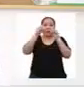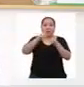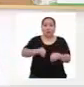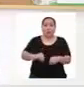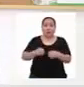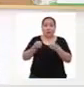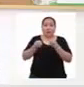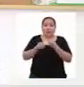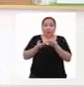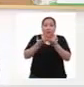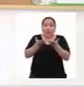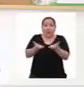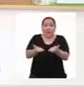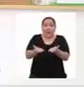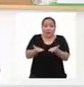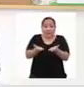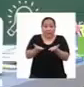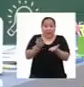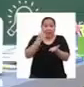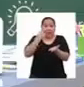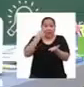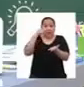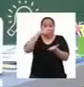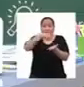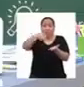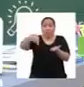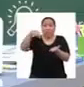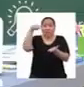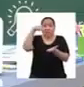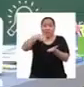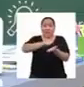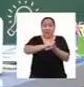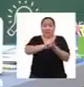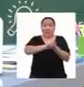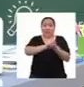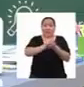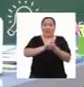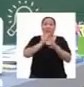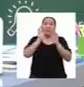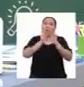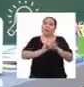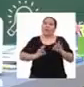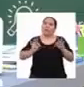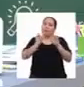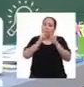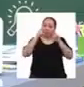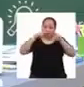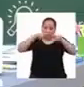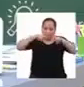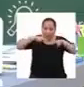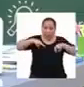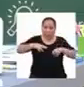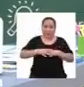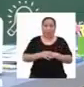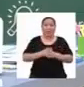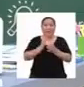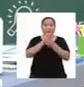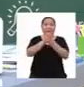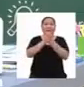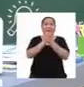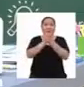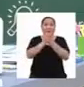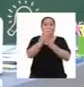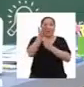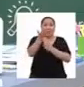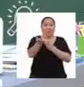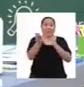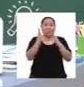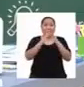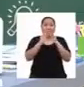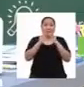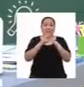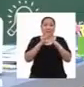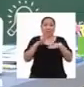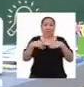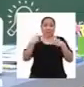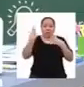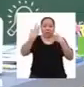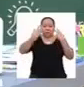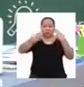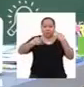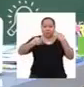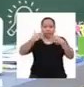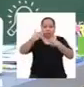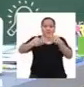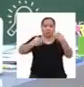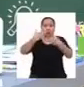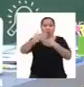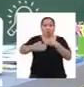es importante revisarlo. Entonces, nuestras amigas y amigos en sus casas pueden aplicar el proceso de revisión que